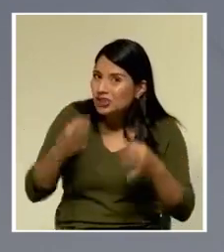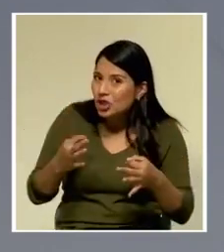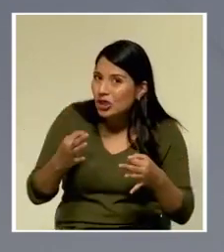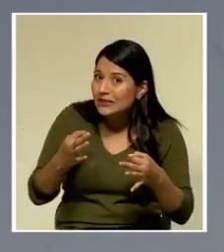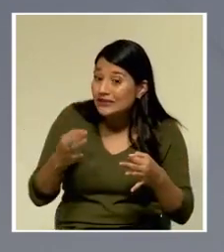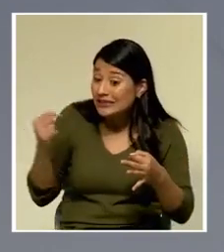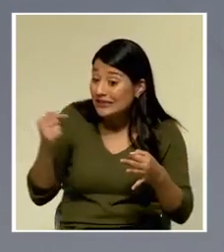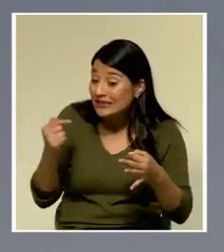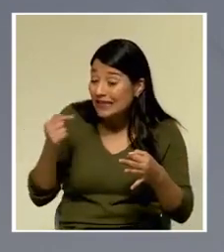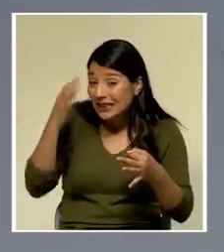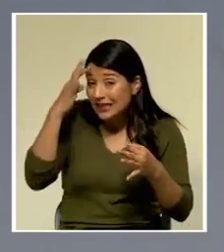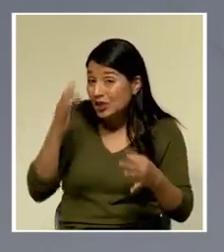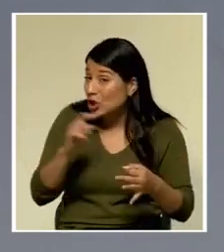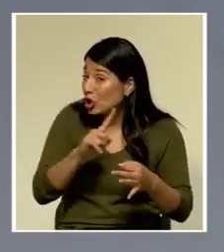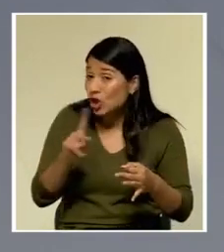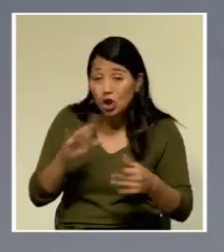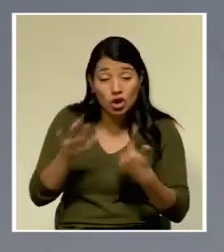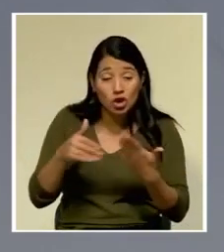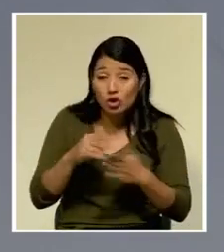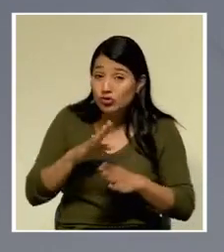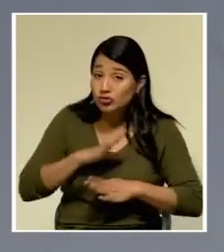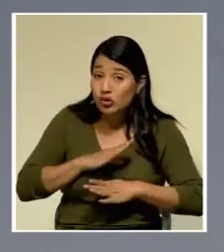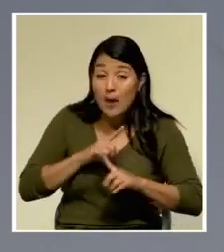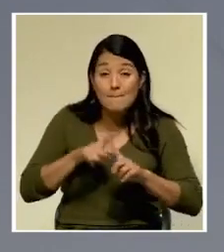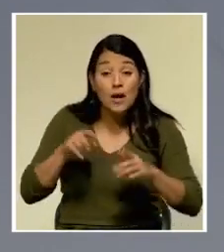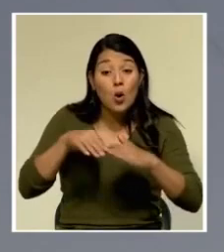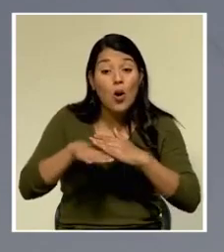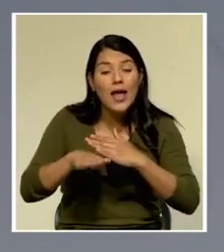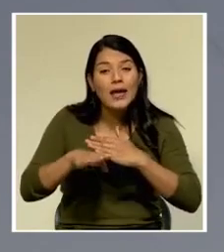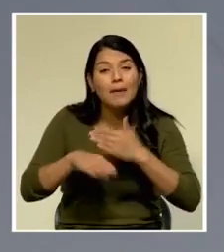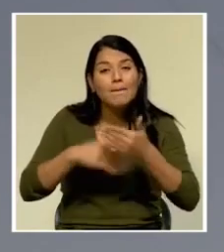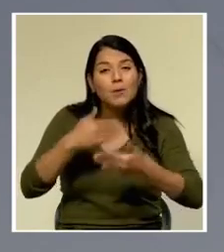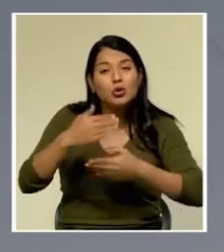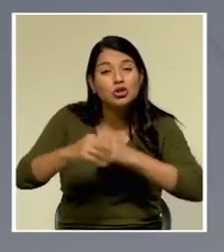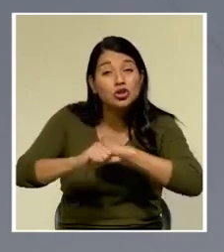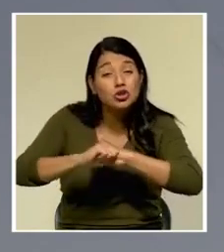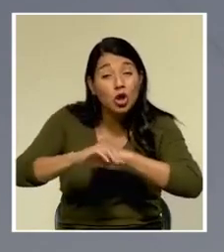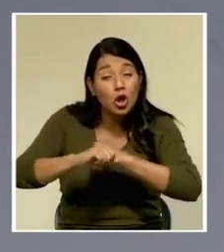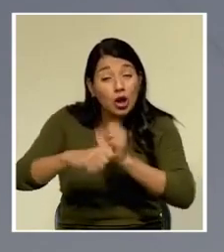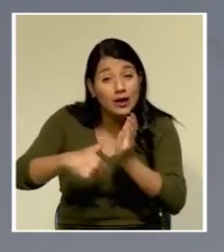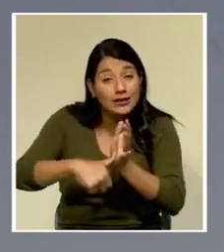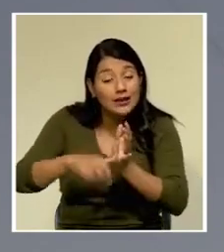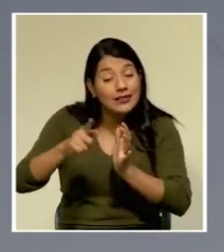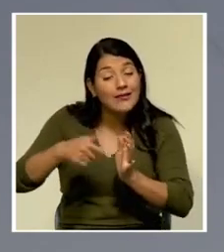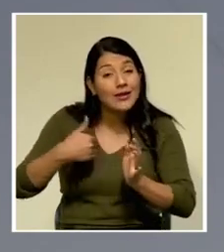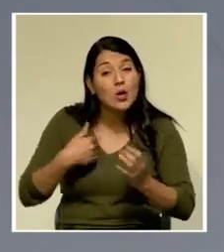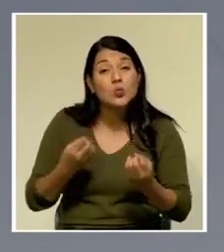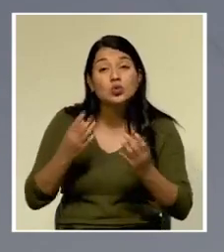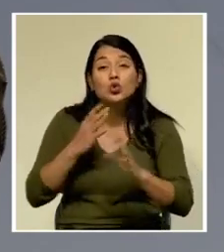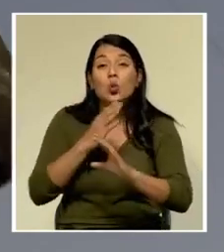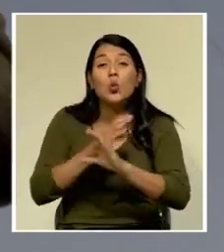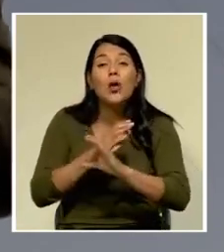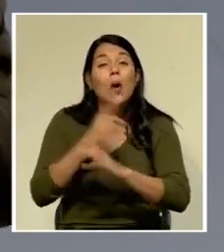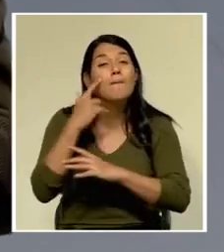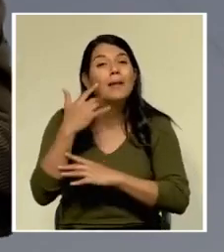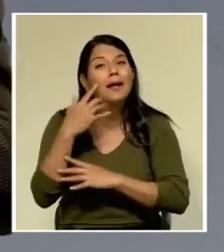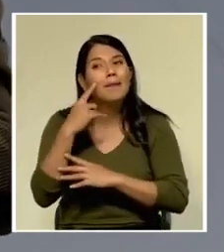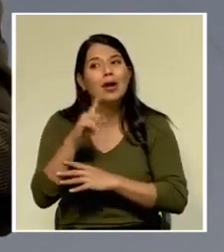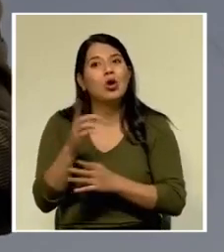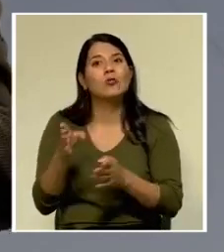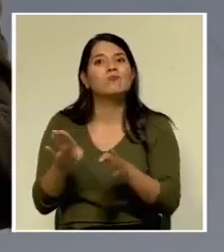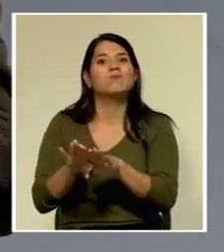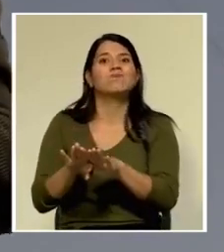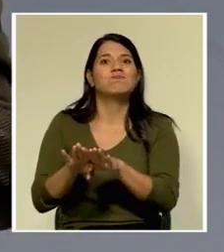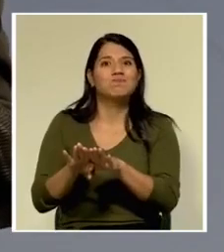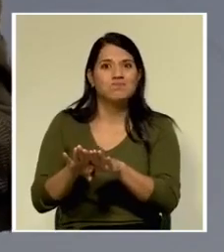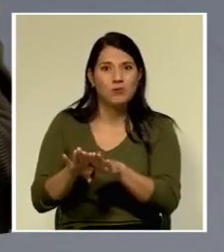pero claramente en campaña electoral hay que tener, repito, muchísimo cuidado para no cerrar puertas. Frente a un adversario como